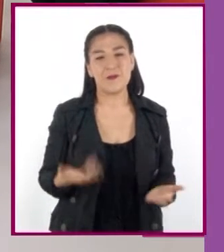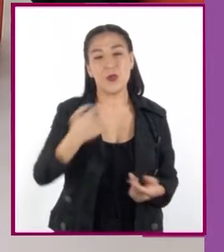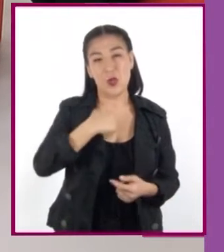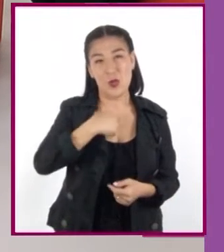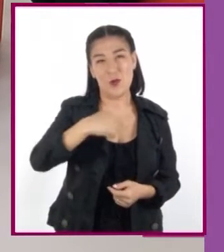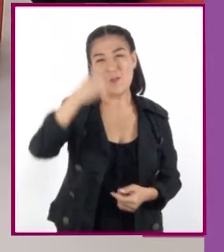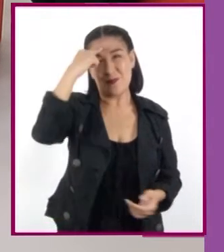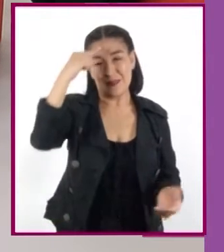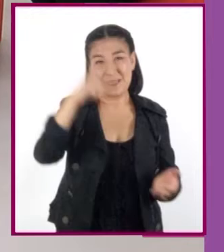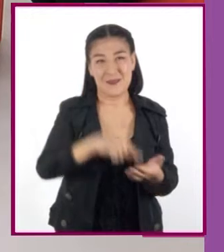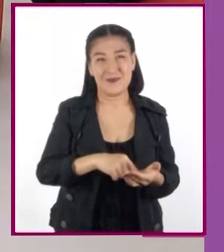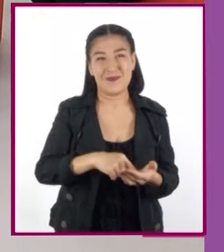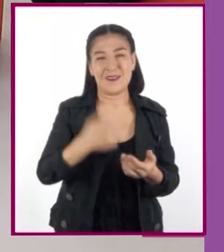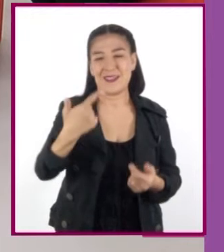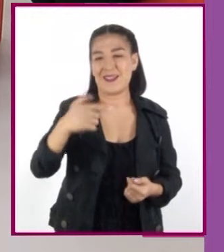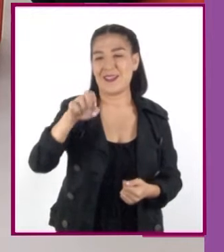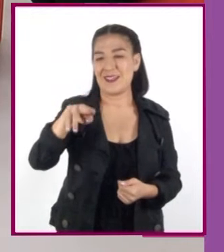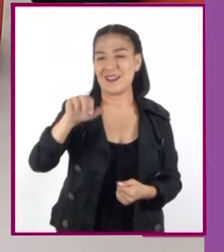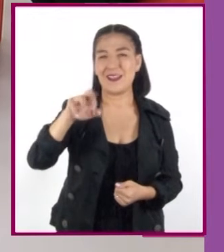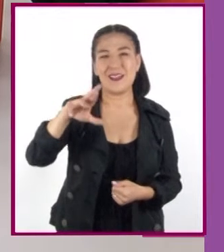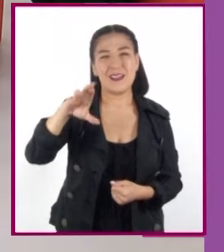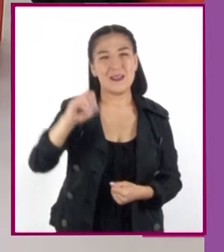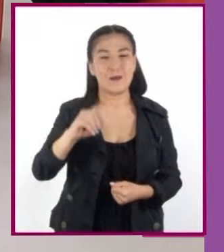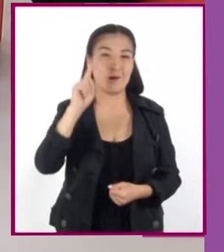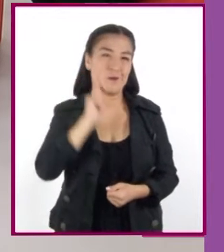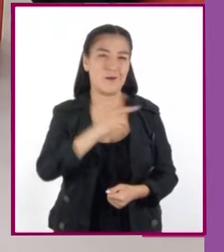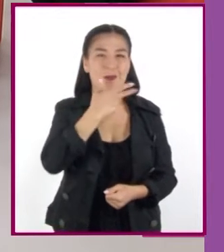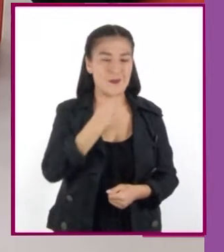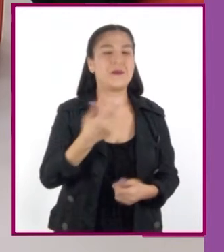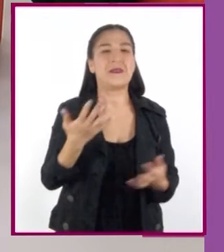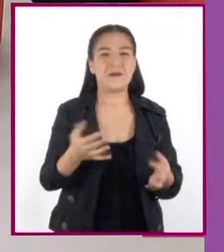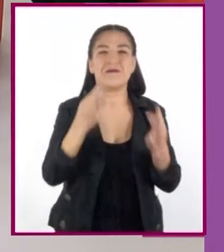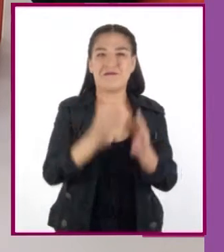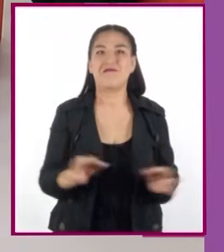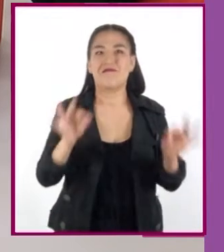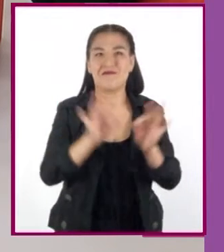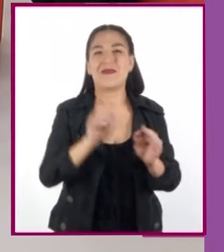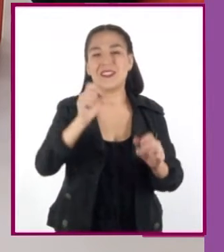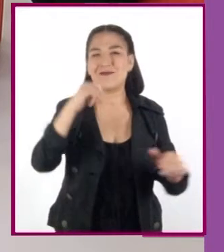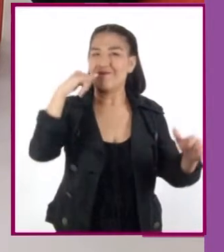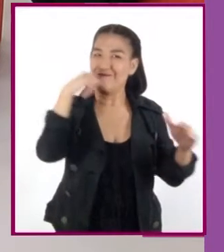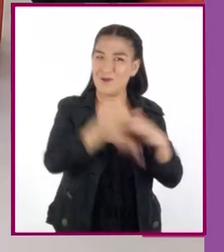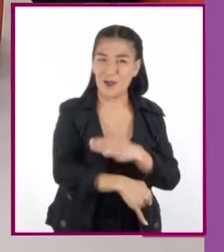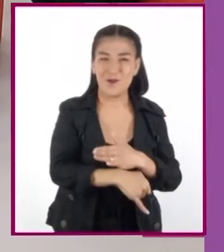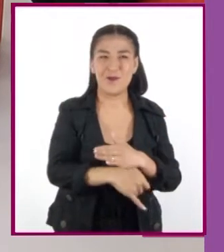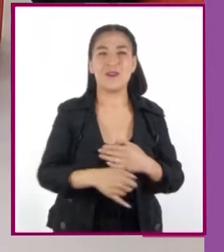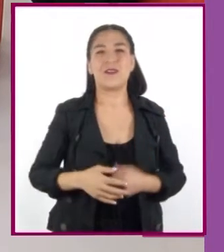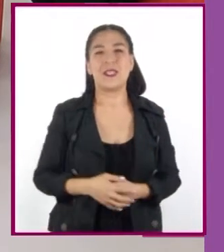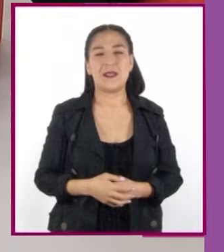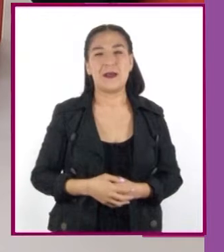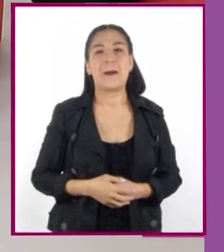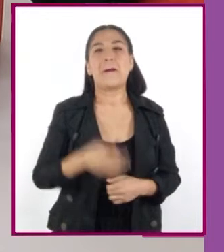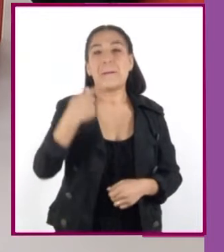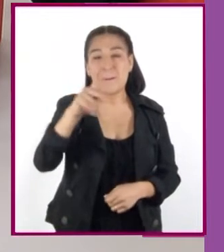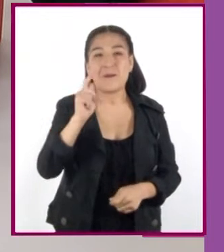Considero que el género es un tema muy interesante y profundo. Sin embargo, me gustaría solo dejar una